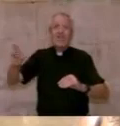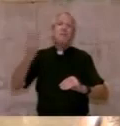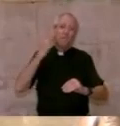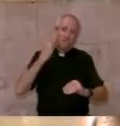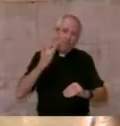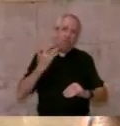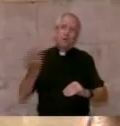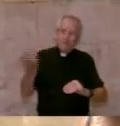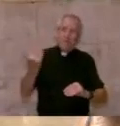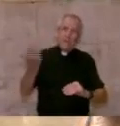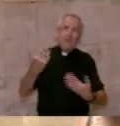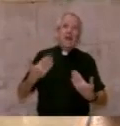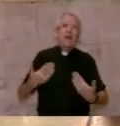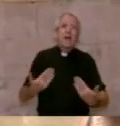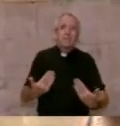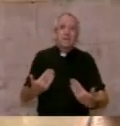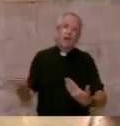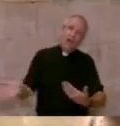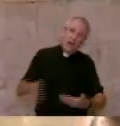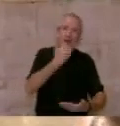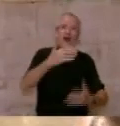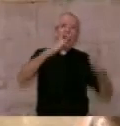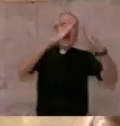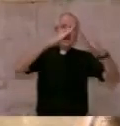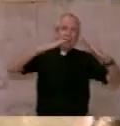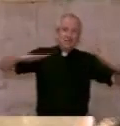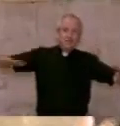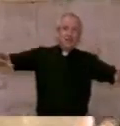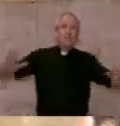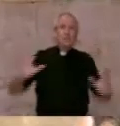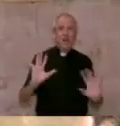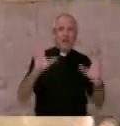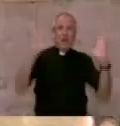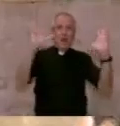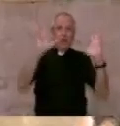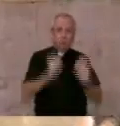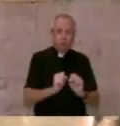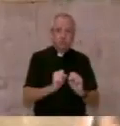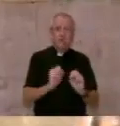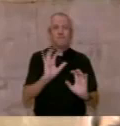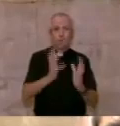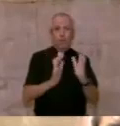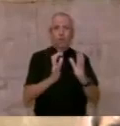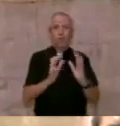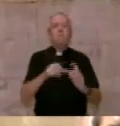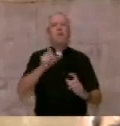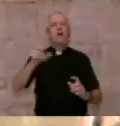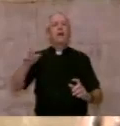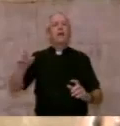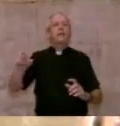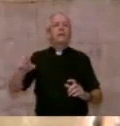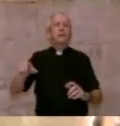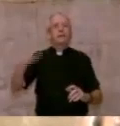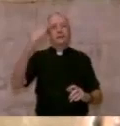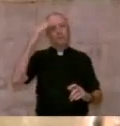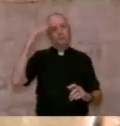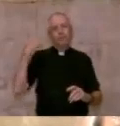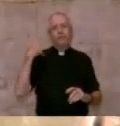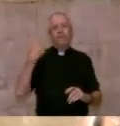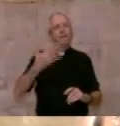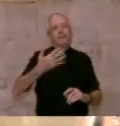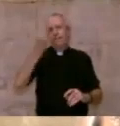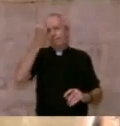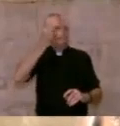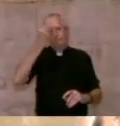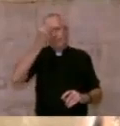favor corrieran en dirección al circo para ayudar a apagar el fuego. Pero la gente del pueblo creyó